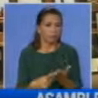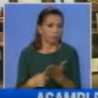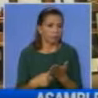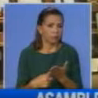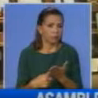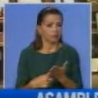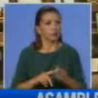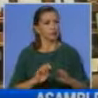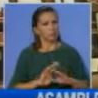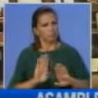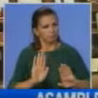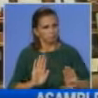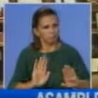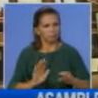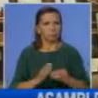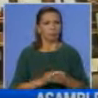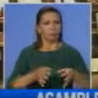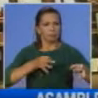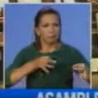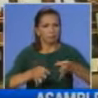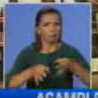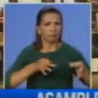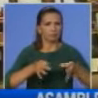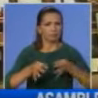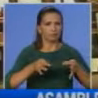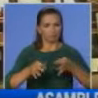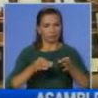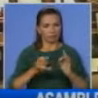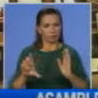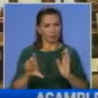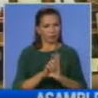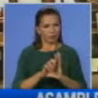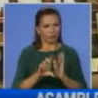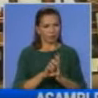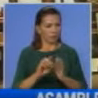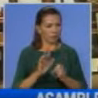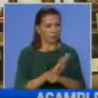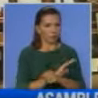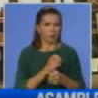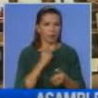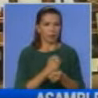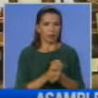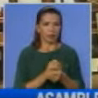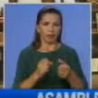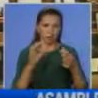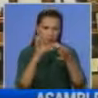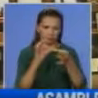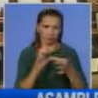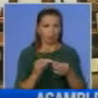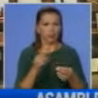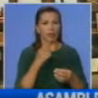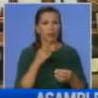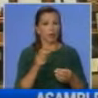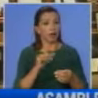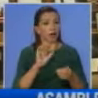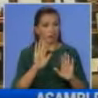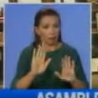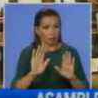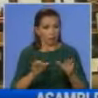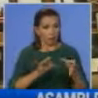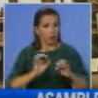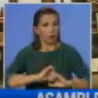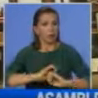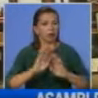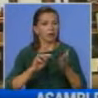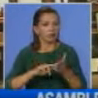una intervención defendiendo el texto del Código Orgánico Integral Penal y diciendo que hay una descontextualización de este